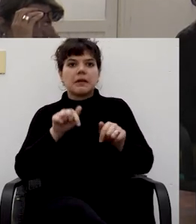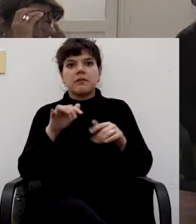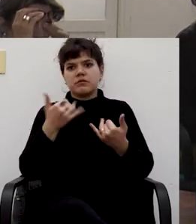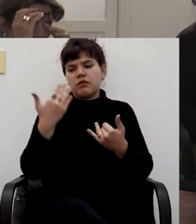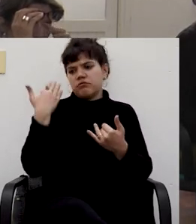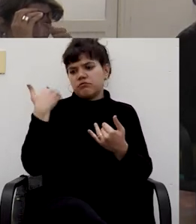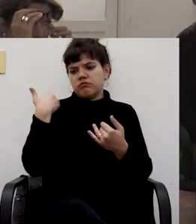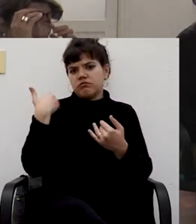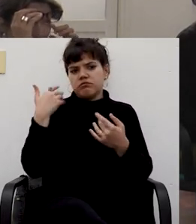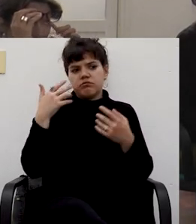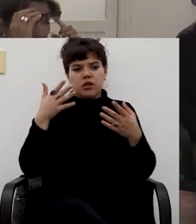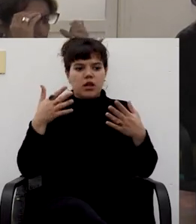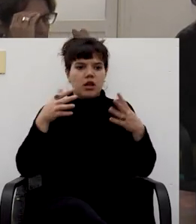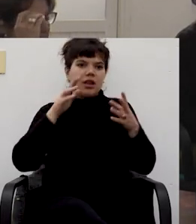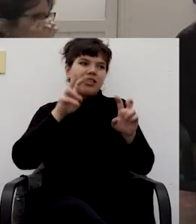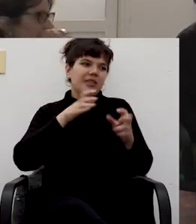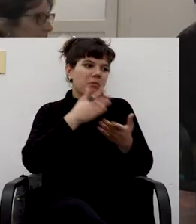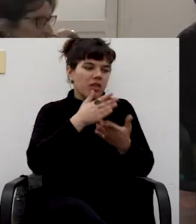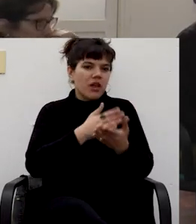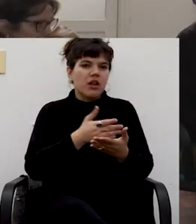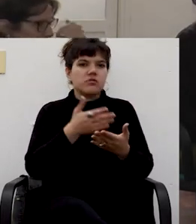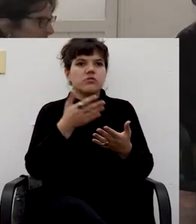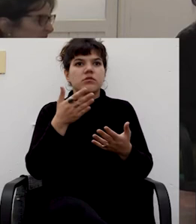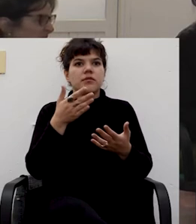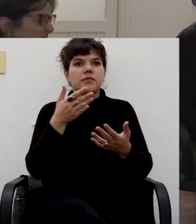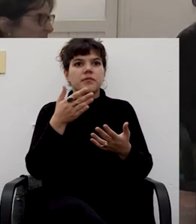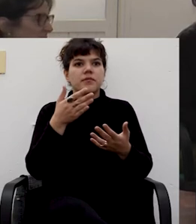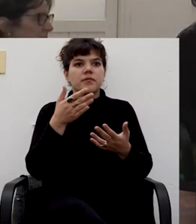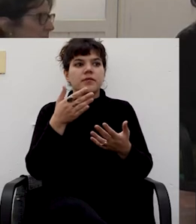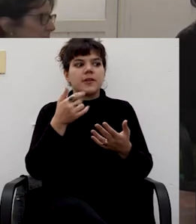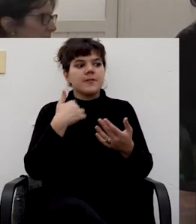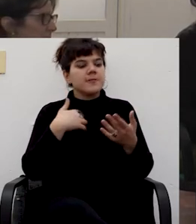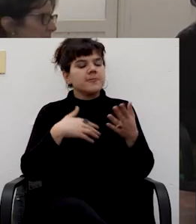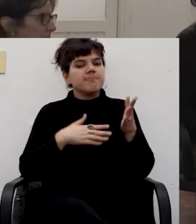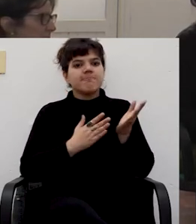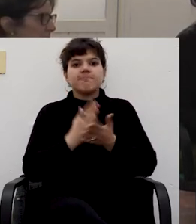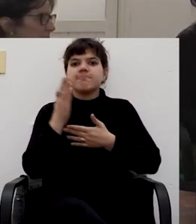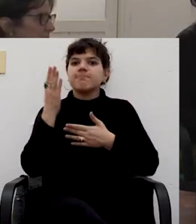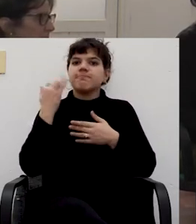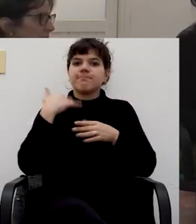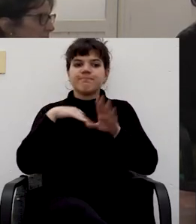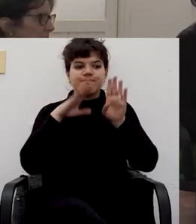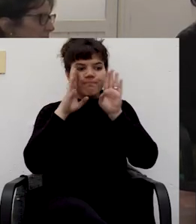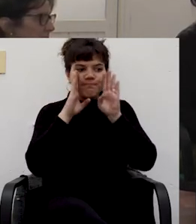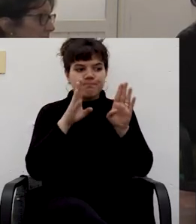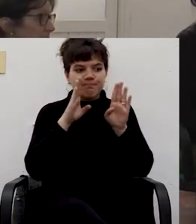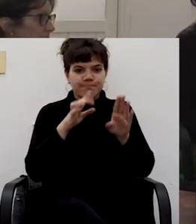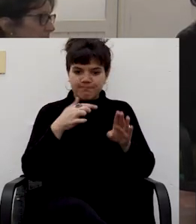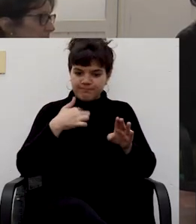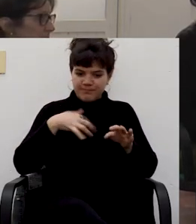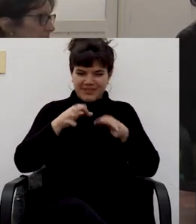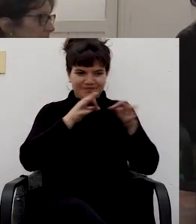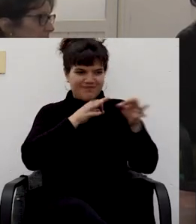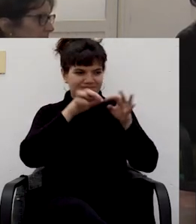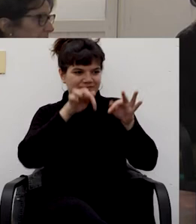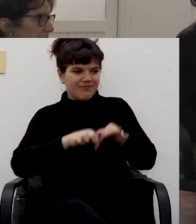la perspectiva de derechos tenemos muy presente que esta estrategia tiene que ver